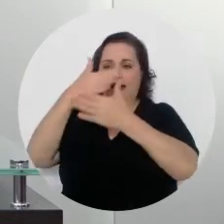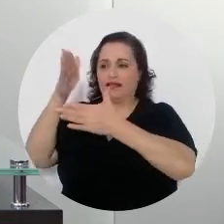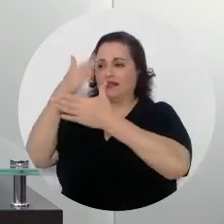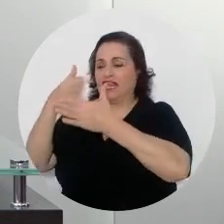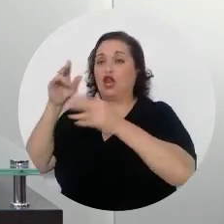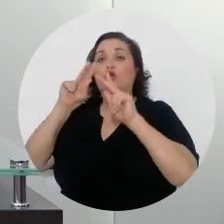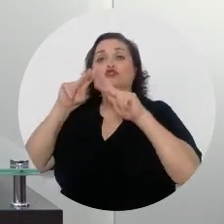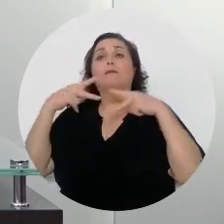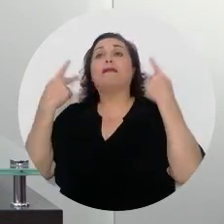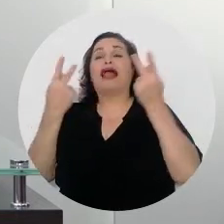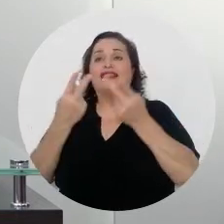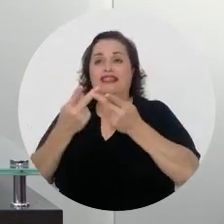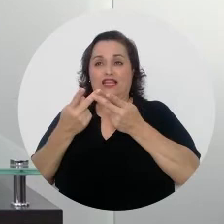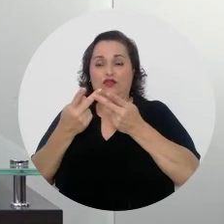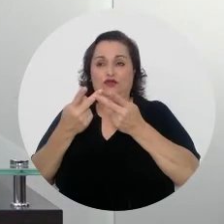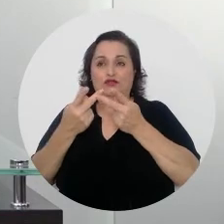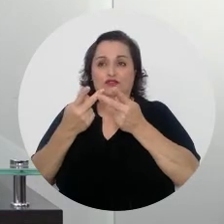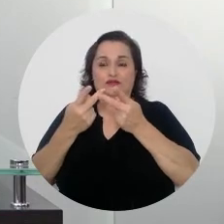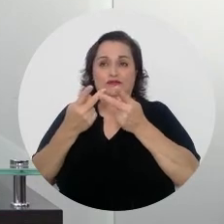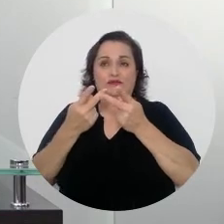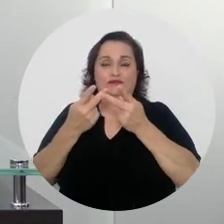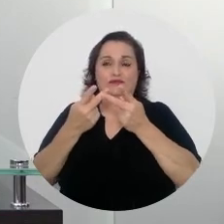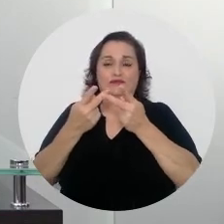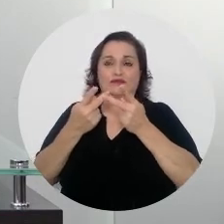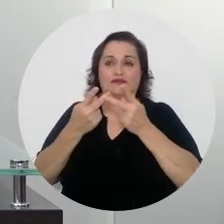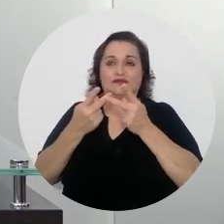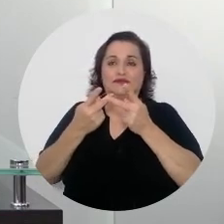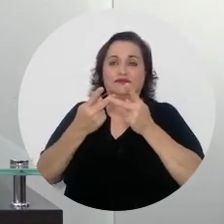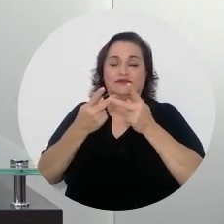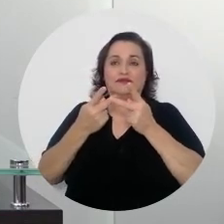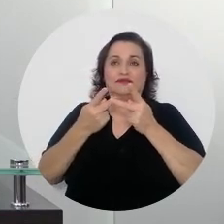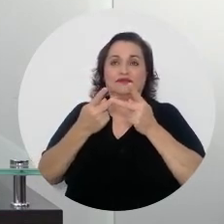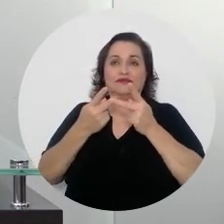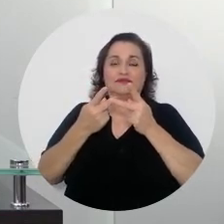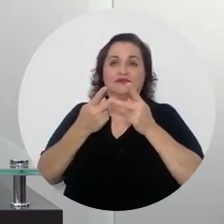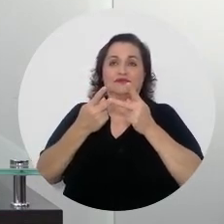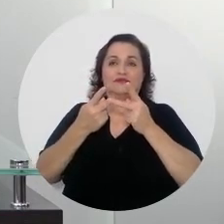distribuir entre los partidos por medio de